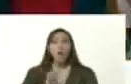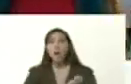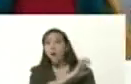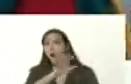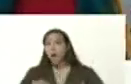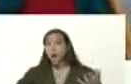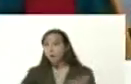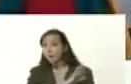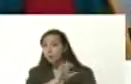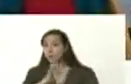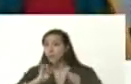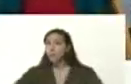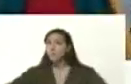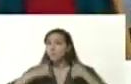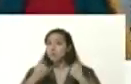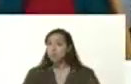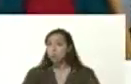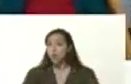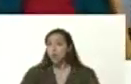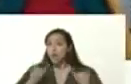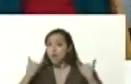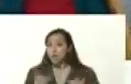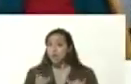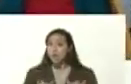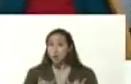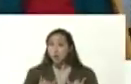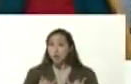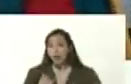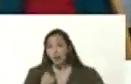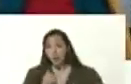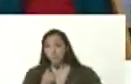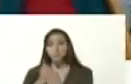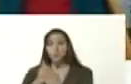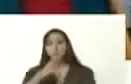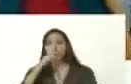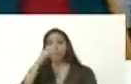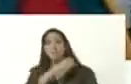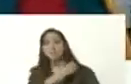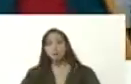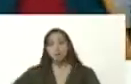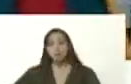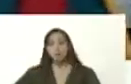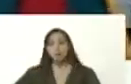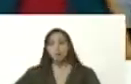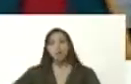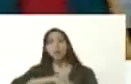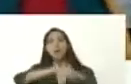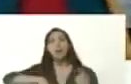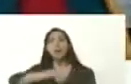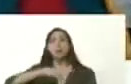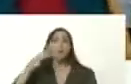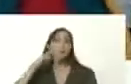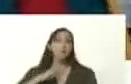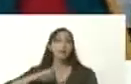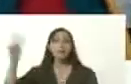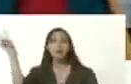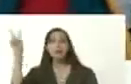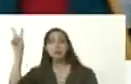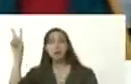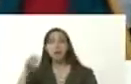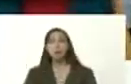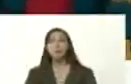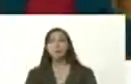estamos resteados con Nicolás Maduro como presidente de la República Bolivariana de Venezuela.